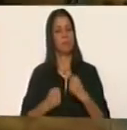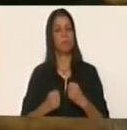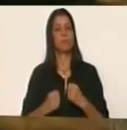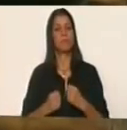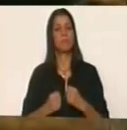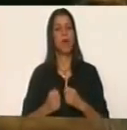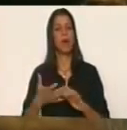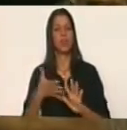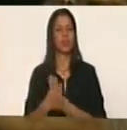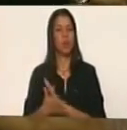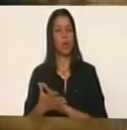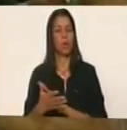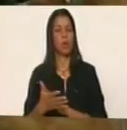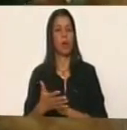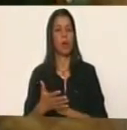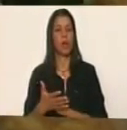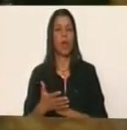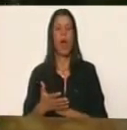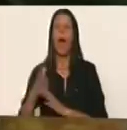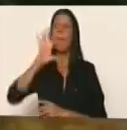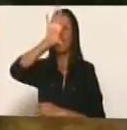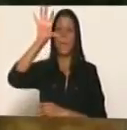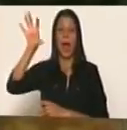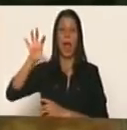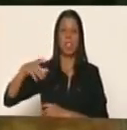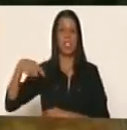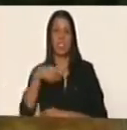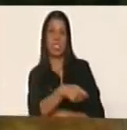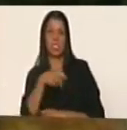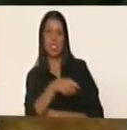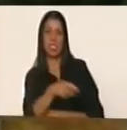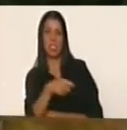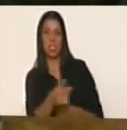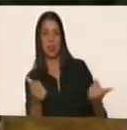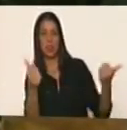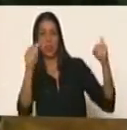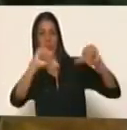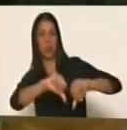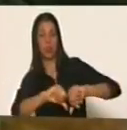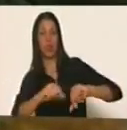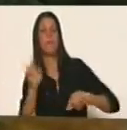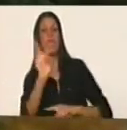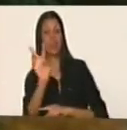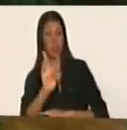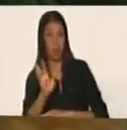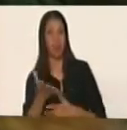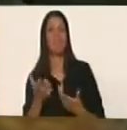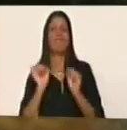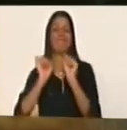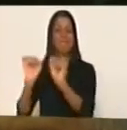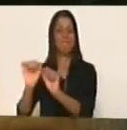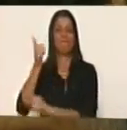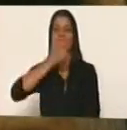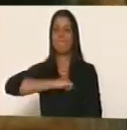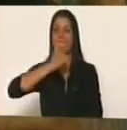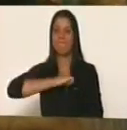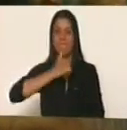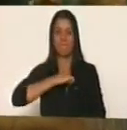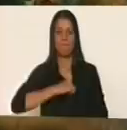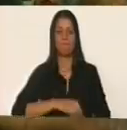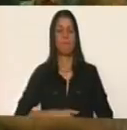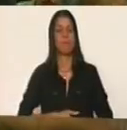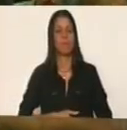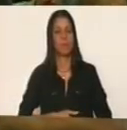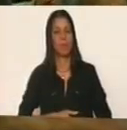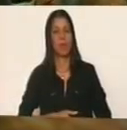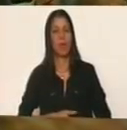que ha sido la barbarie económica que ha soltado la derecha. No faltó sino que tuviéramos las elecciones de la